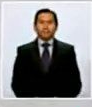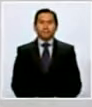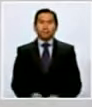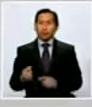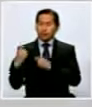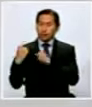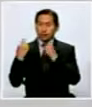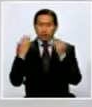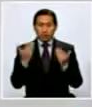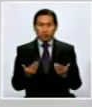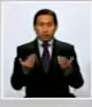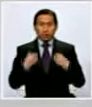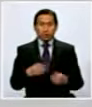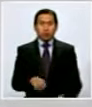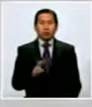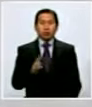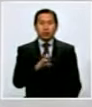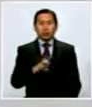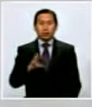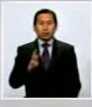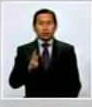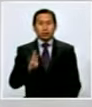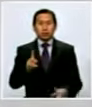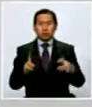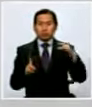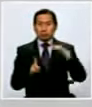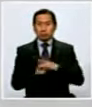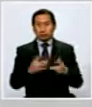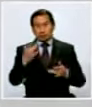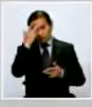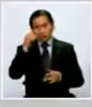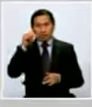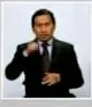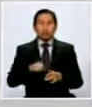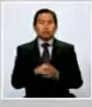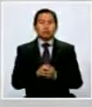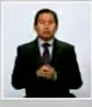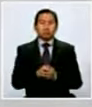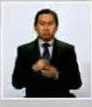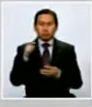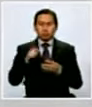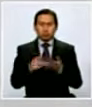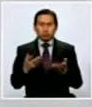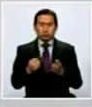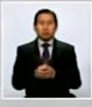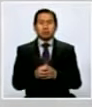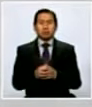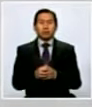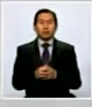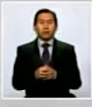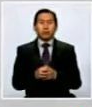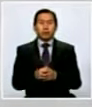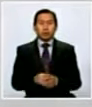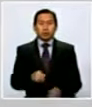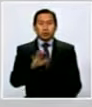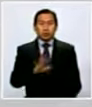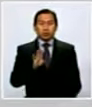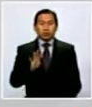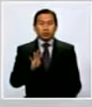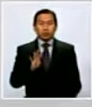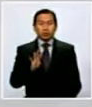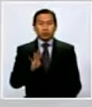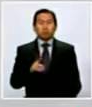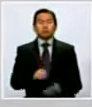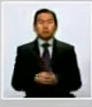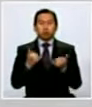Hasta la fecha tenemos 264 confirmados, de los cuales corresponden 54